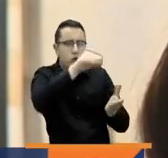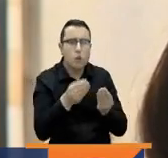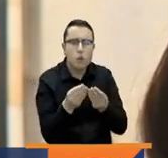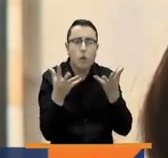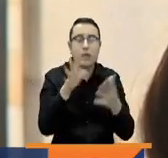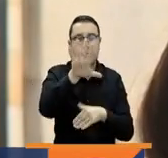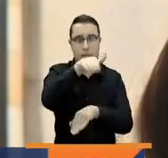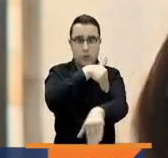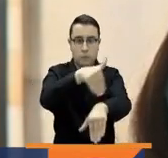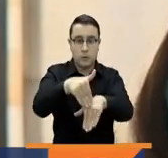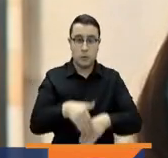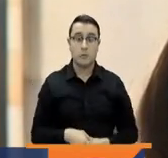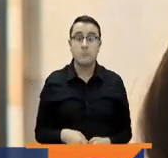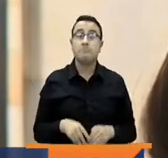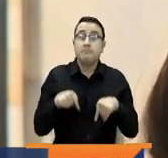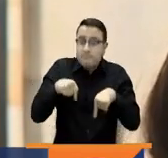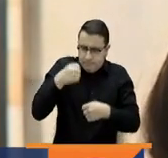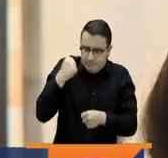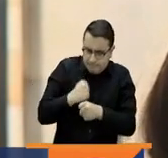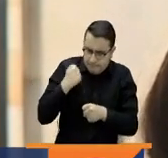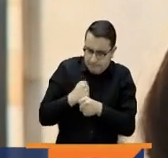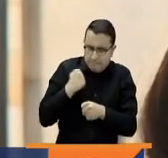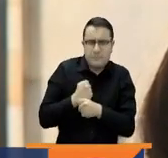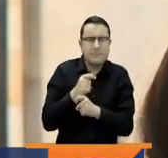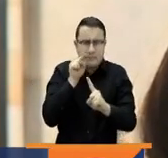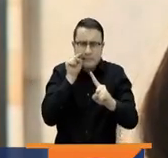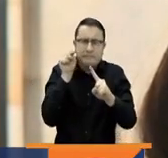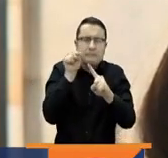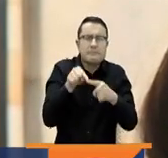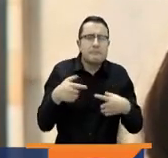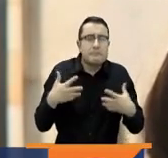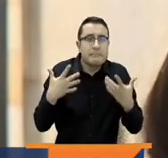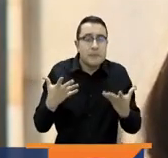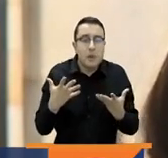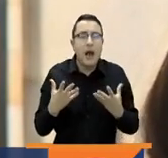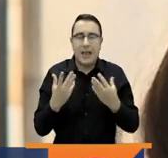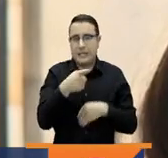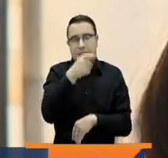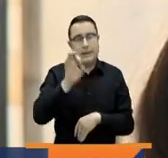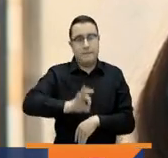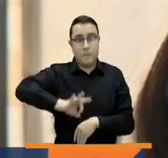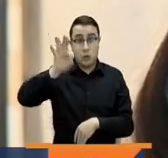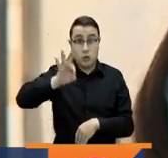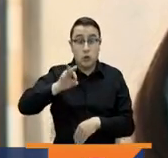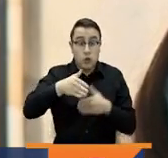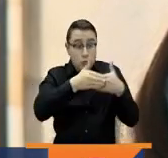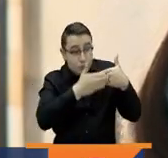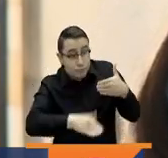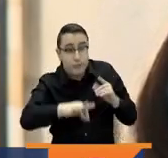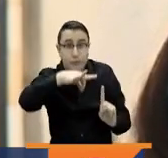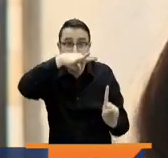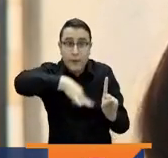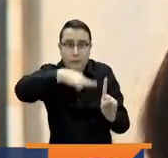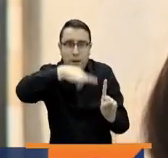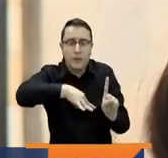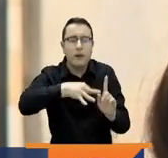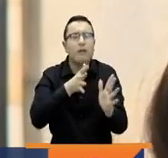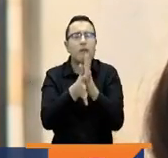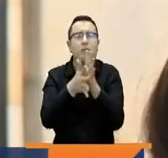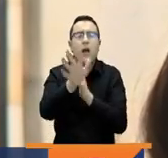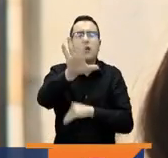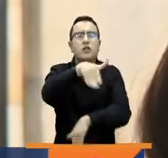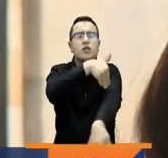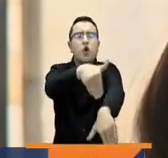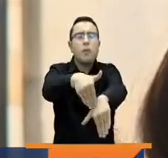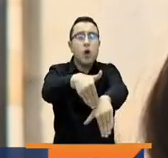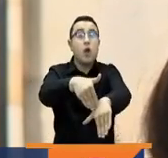pongan 100%, digamos, en el cronograma que teníamos definido desde el inicio y que el tercer trimestre pues terminemos, si no con los 5 millones, por lo menos con más